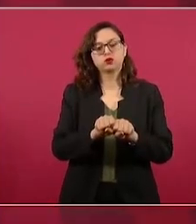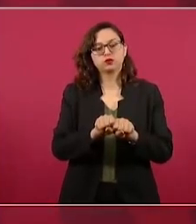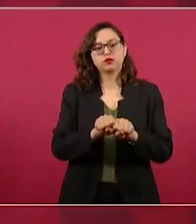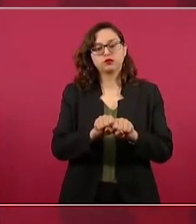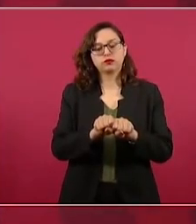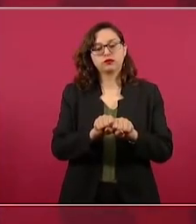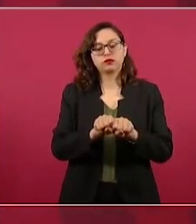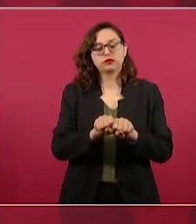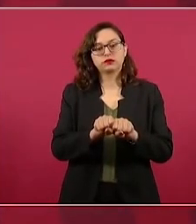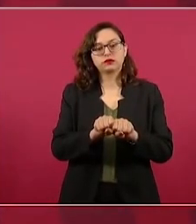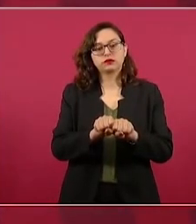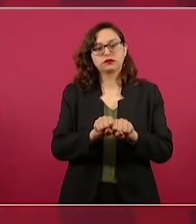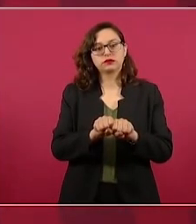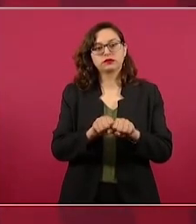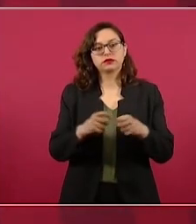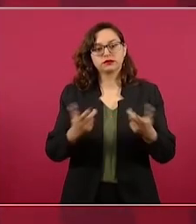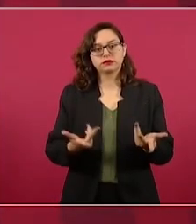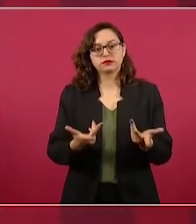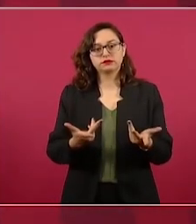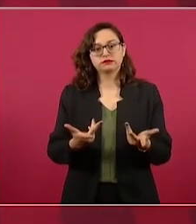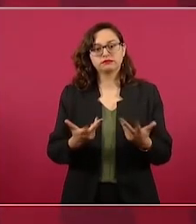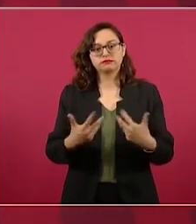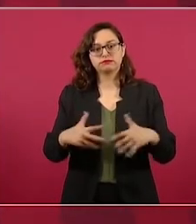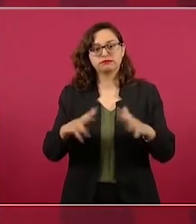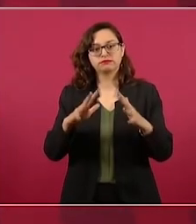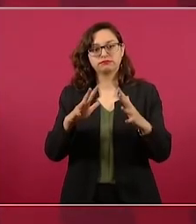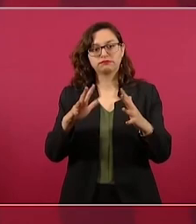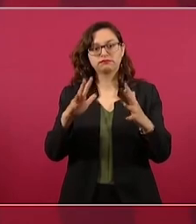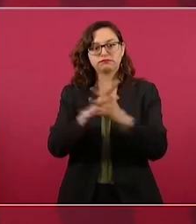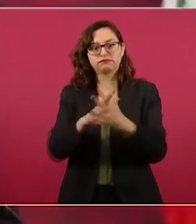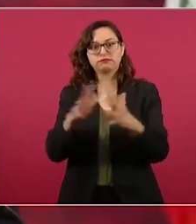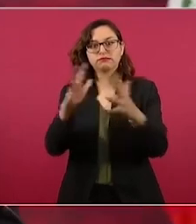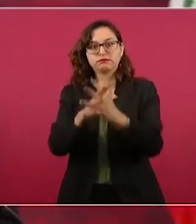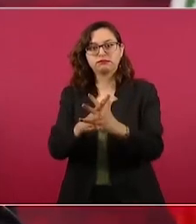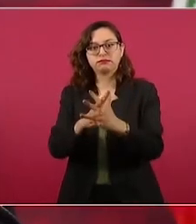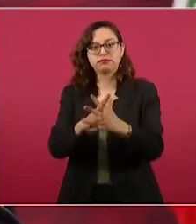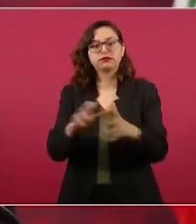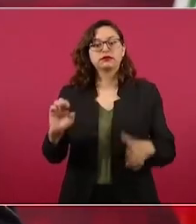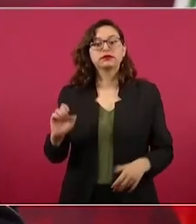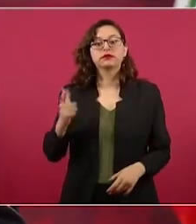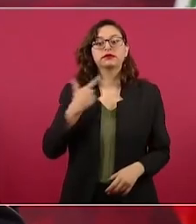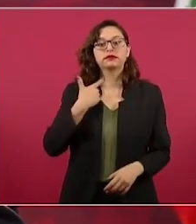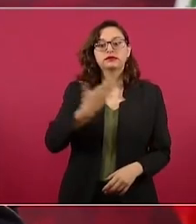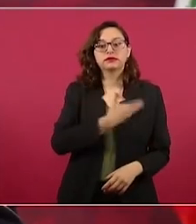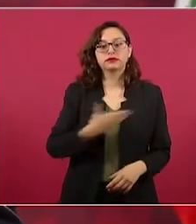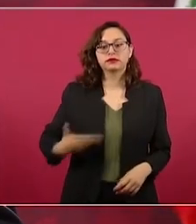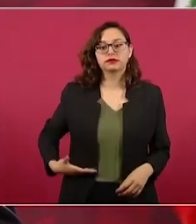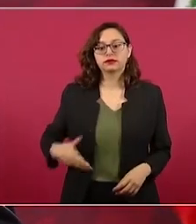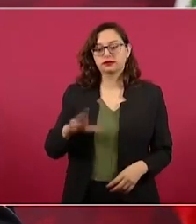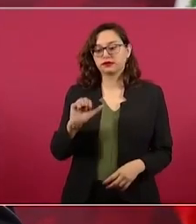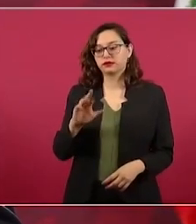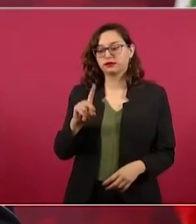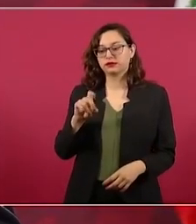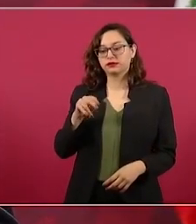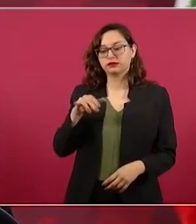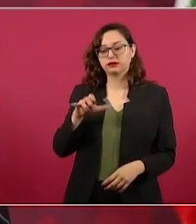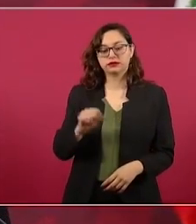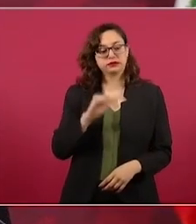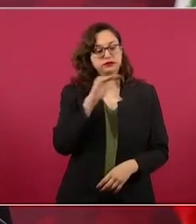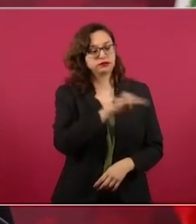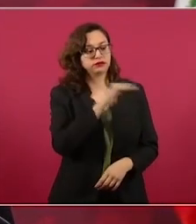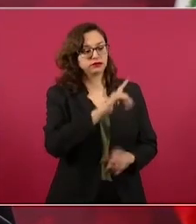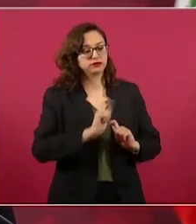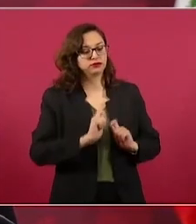el presidente Ávila Camacho le pidió al expresidente Cárdenas que se hiciera cargo de la Secretaría de